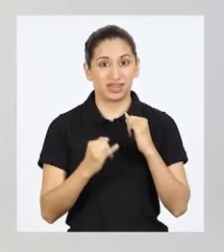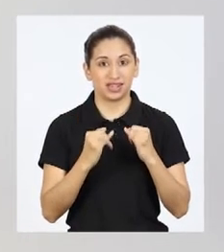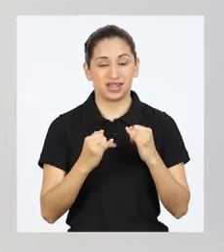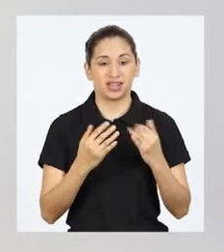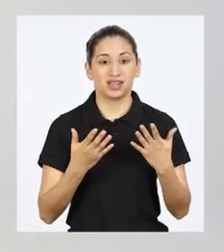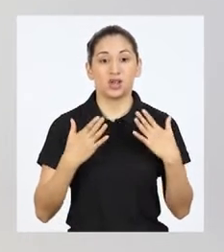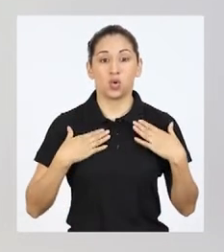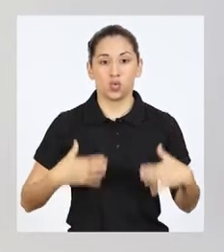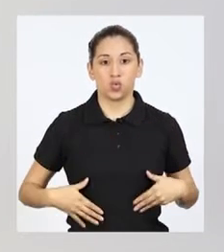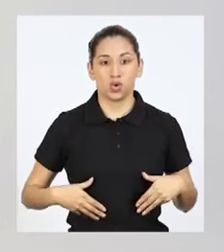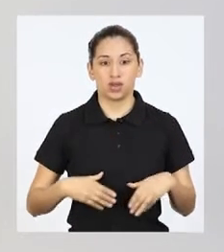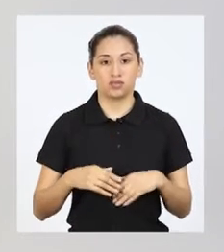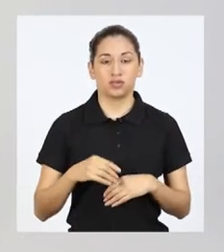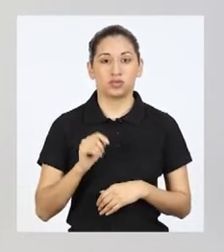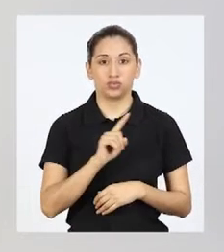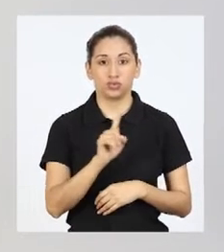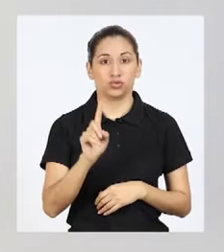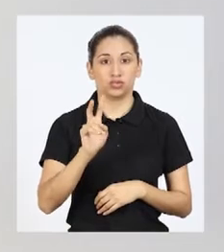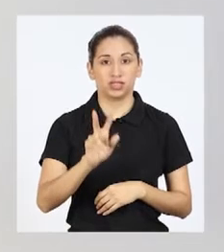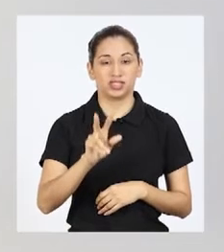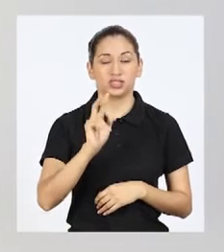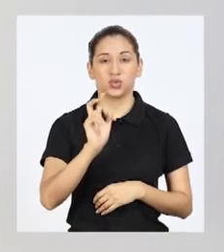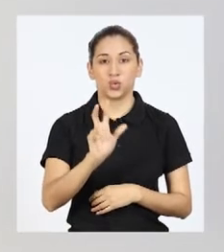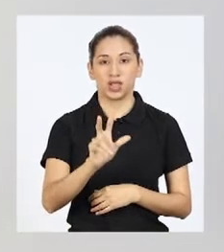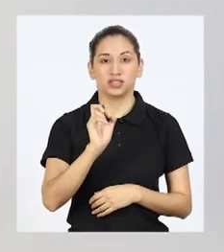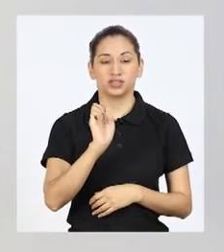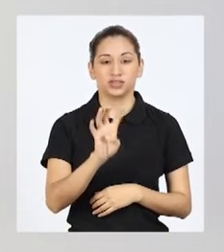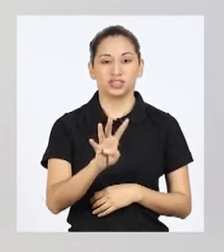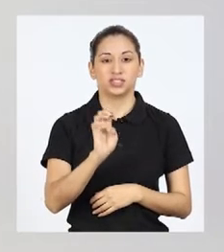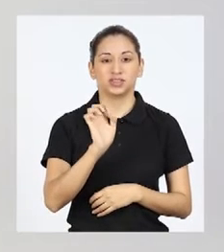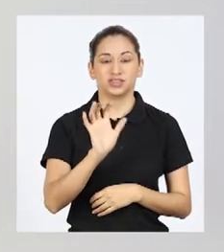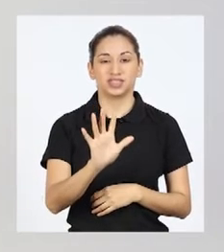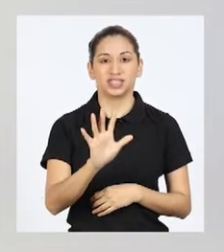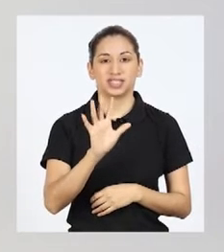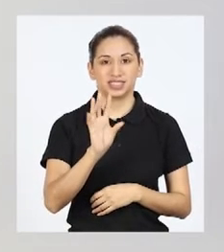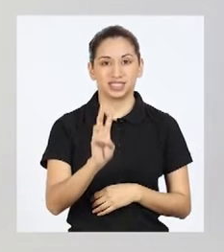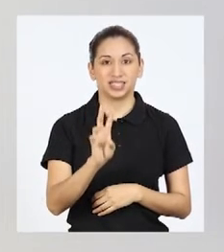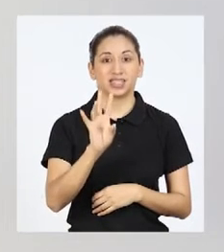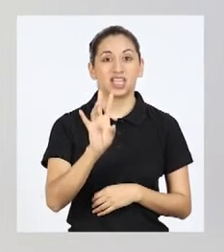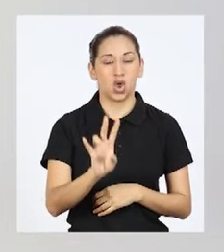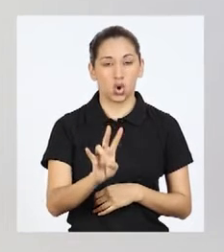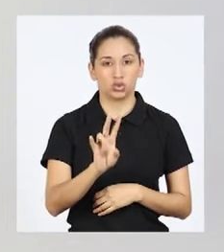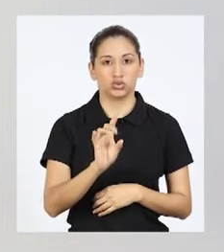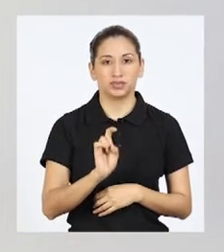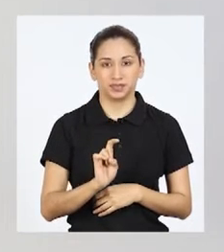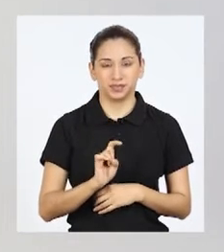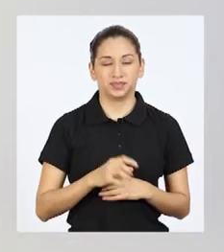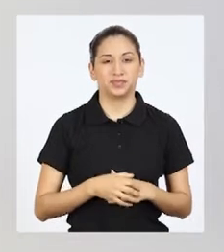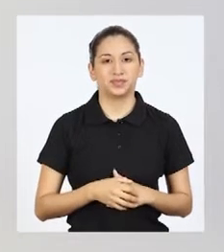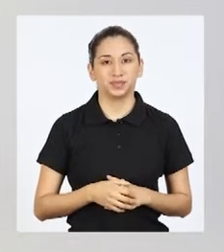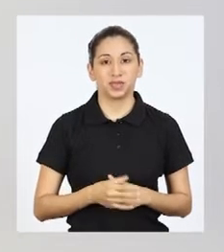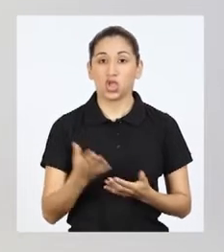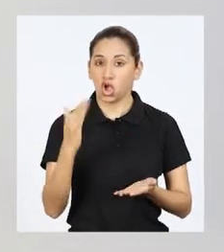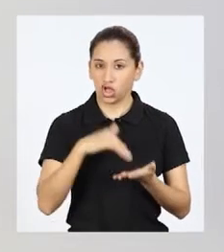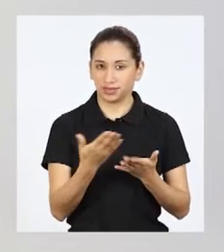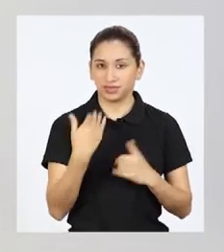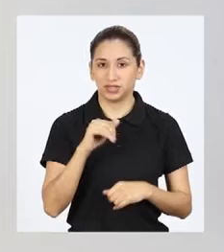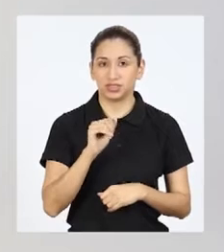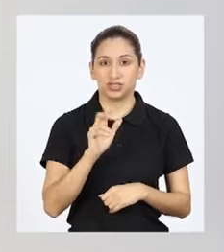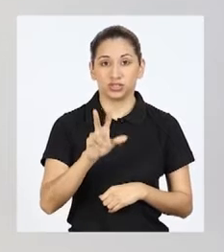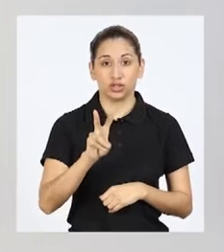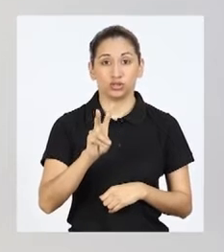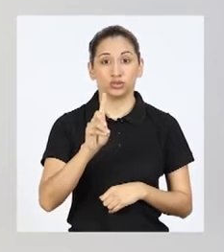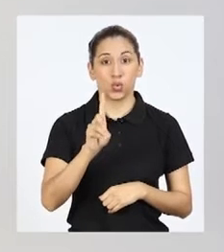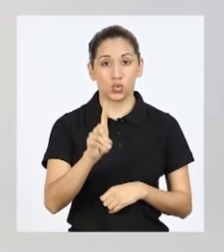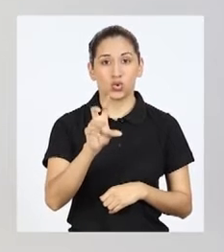el torso. 1, 2, 3, 4, 5, 6, 7, 8. Repítelo conmigo.